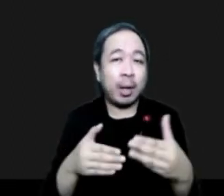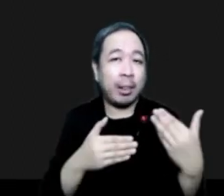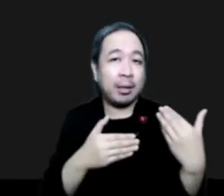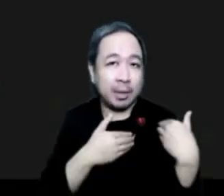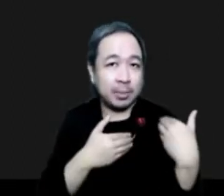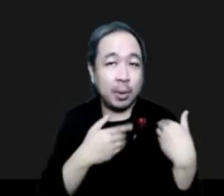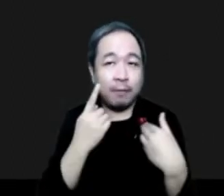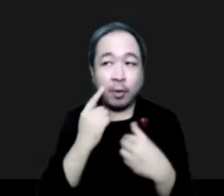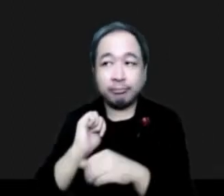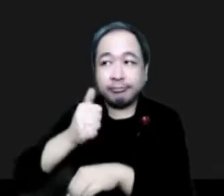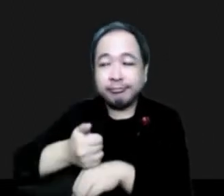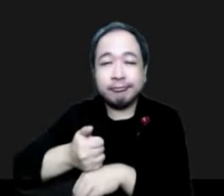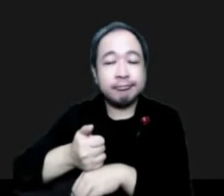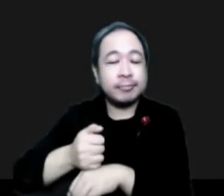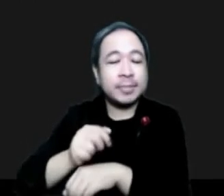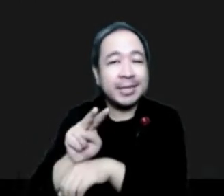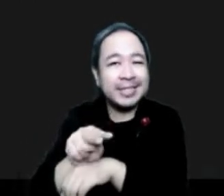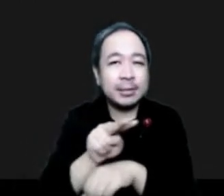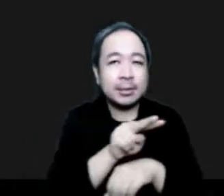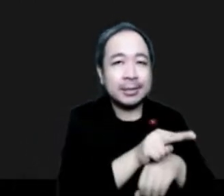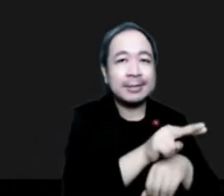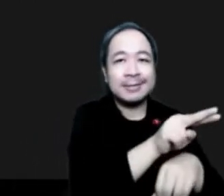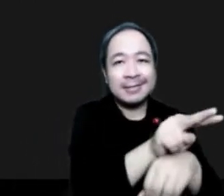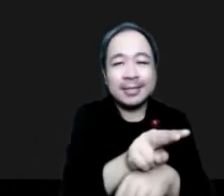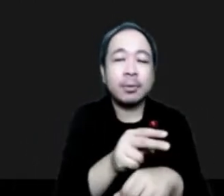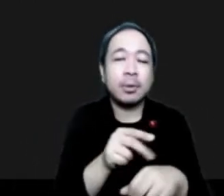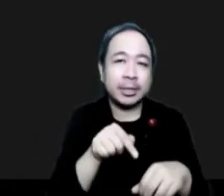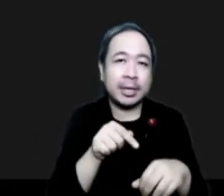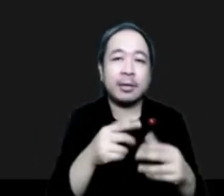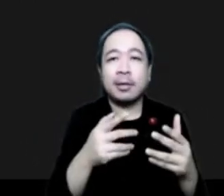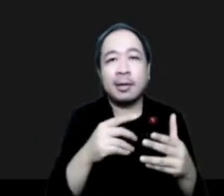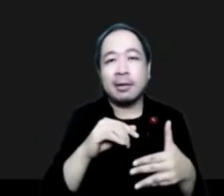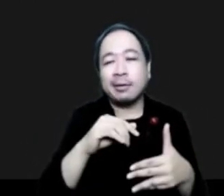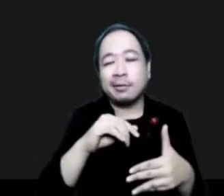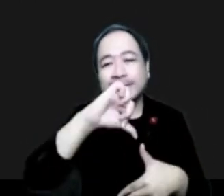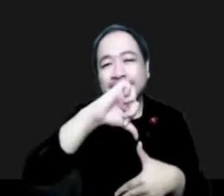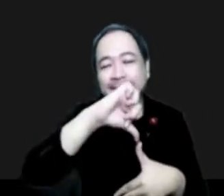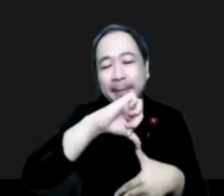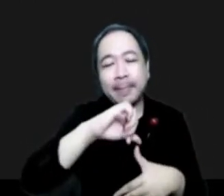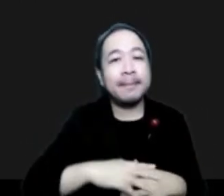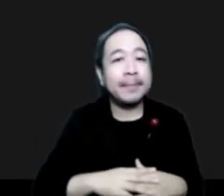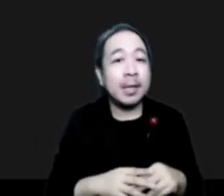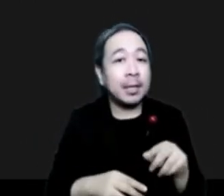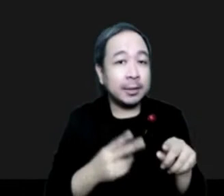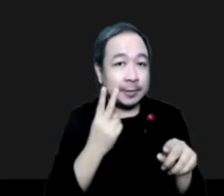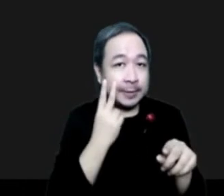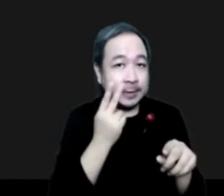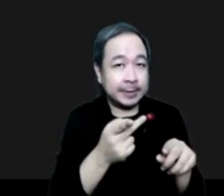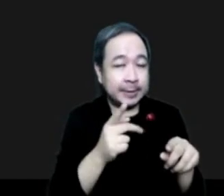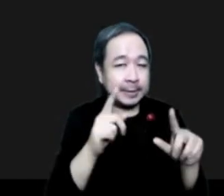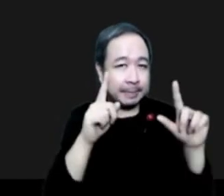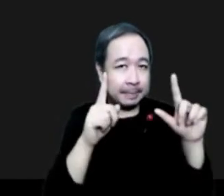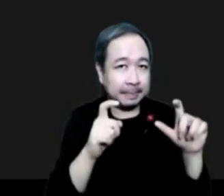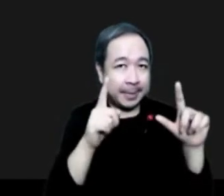Esta es una imagen de la información original que nos daban los